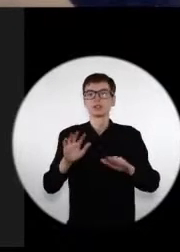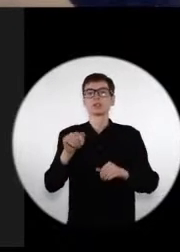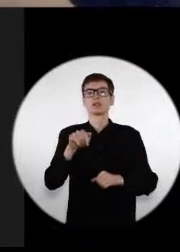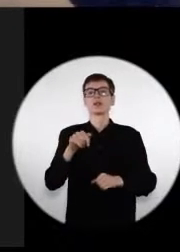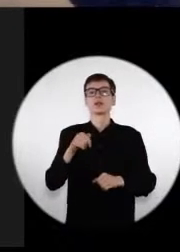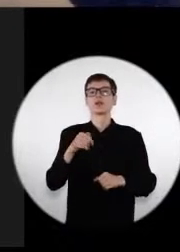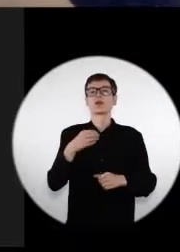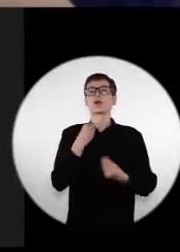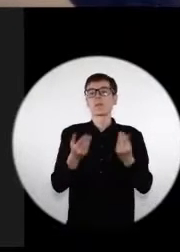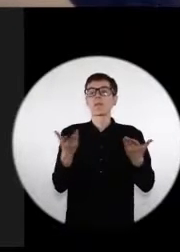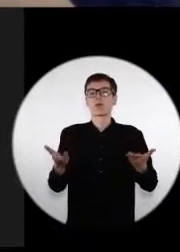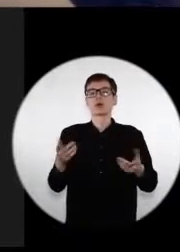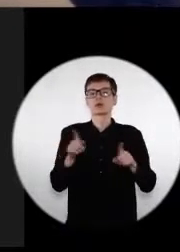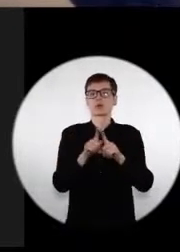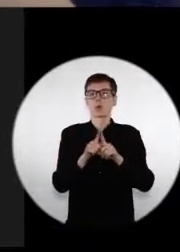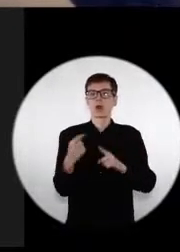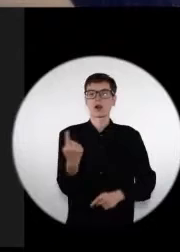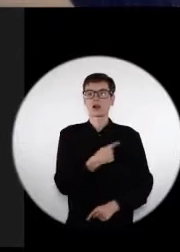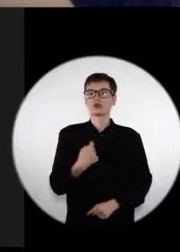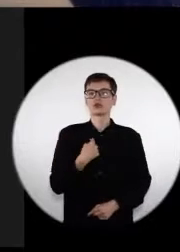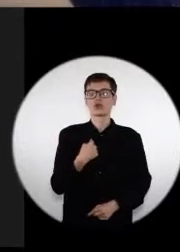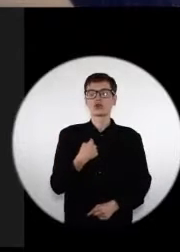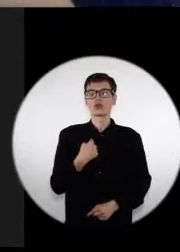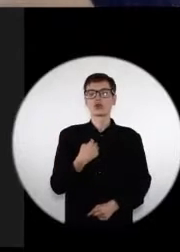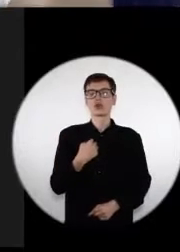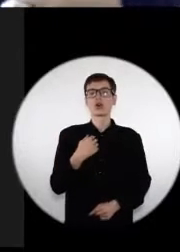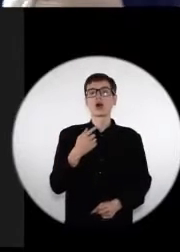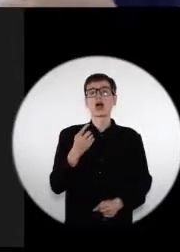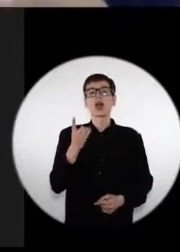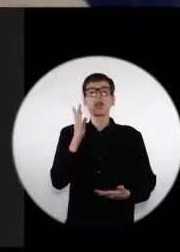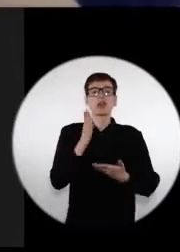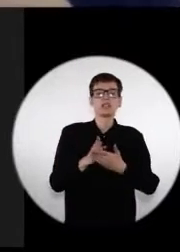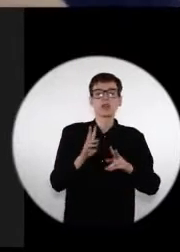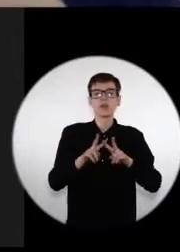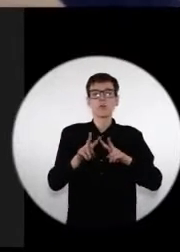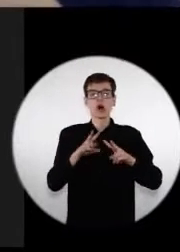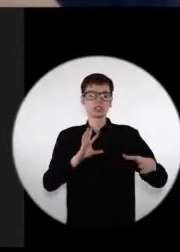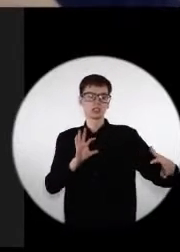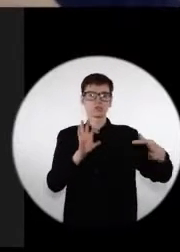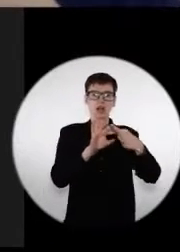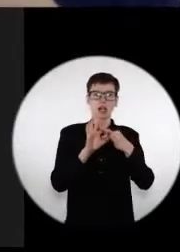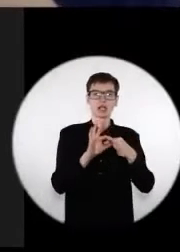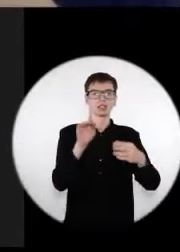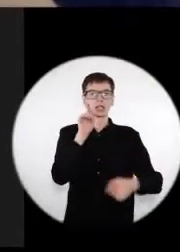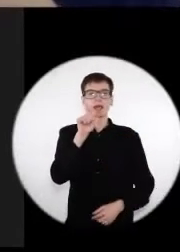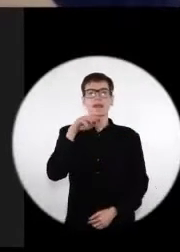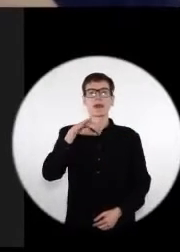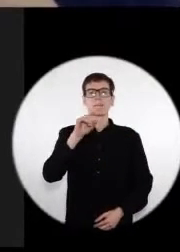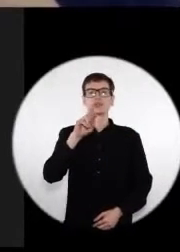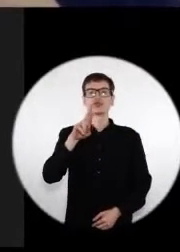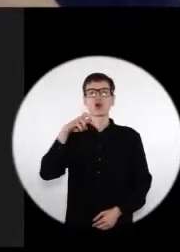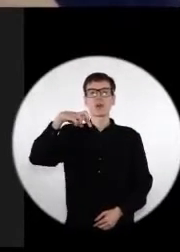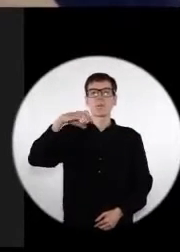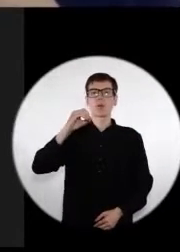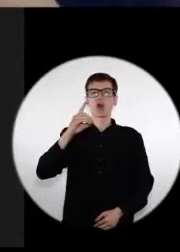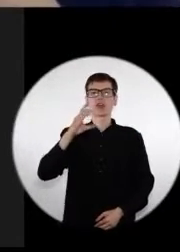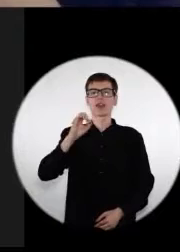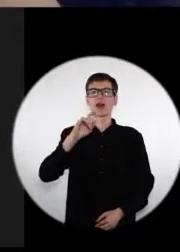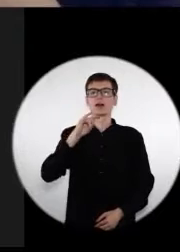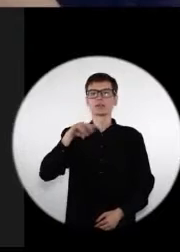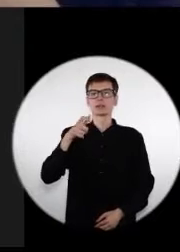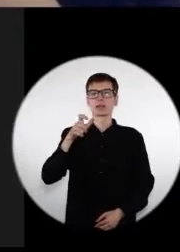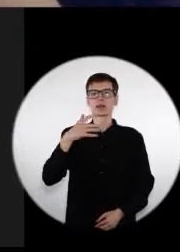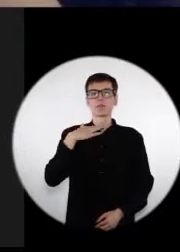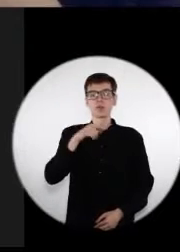esta relación se ve y por eso nosotros también decidimos hacer esta